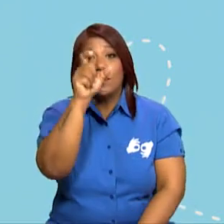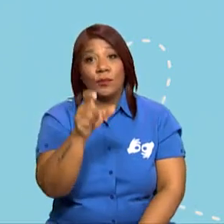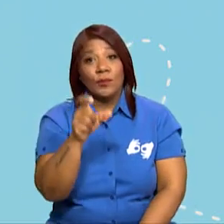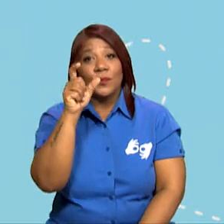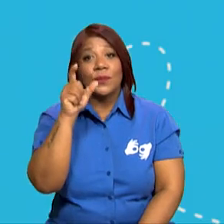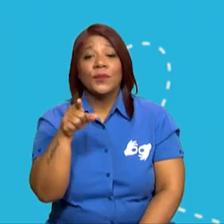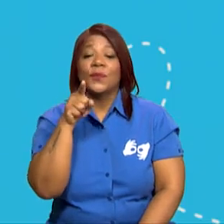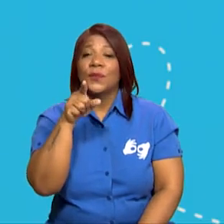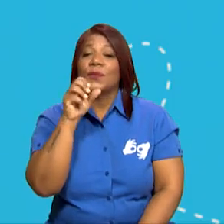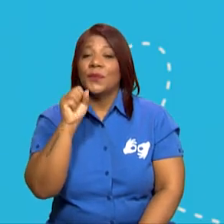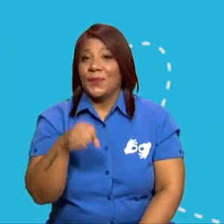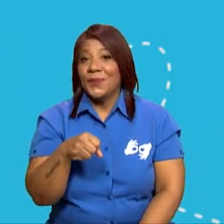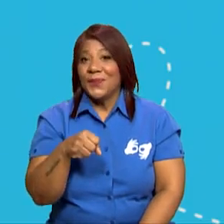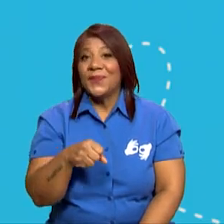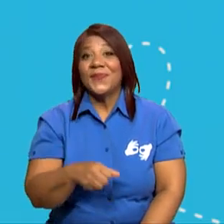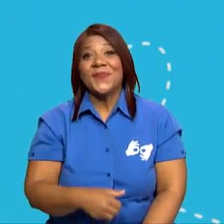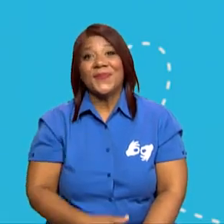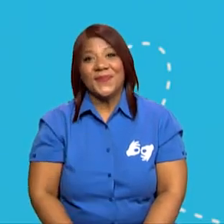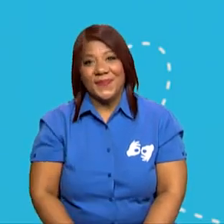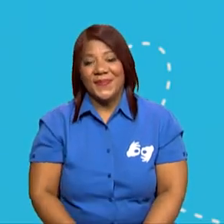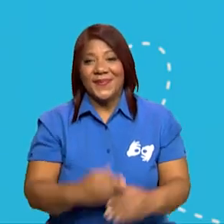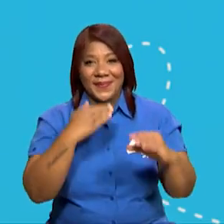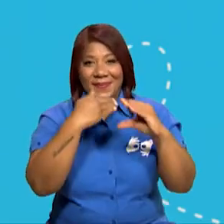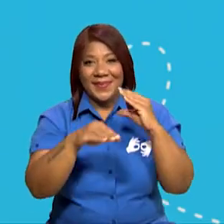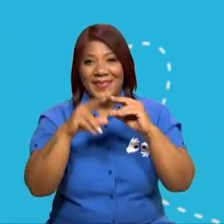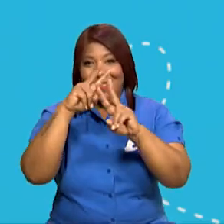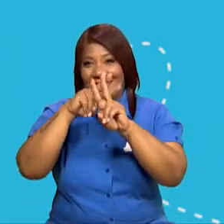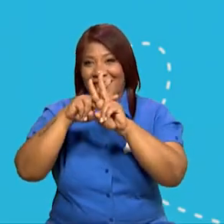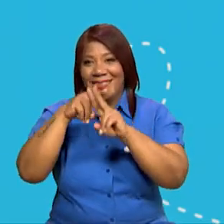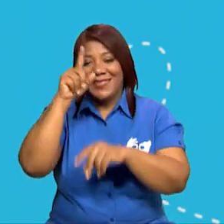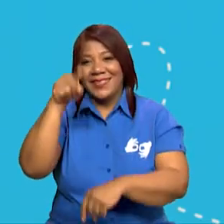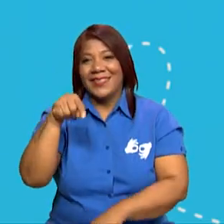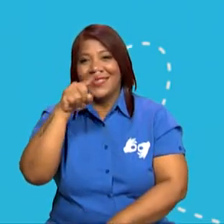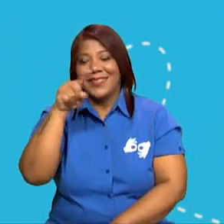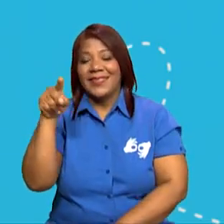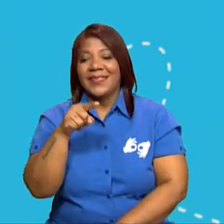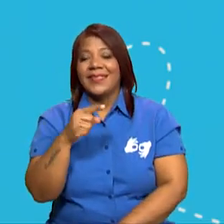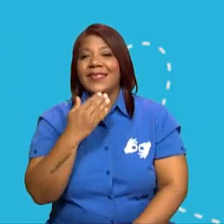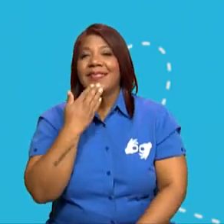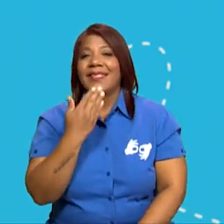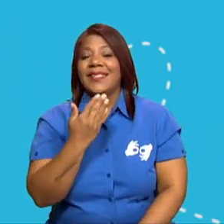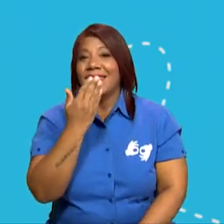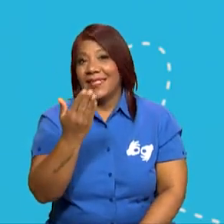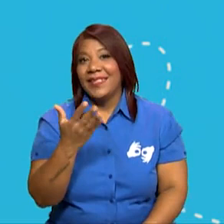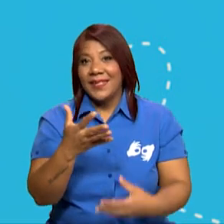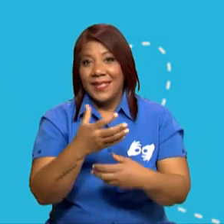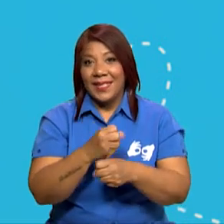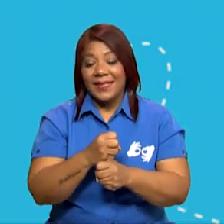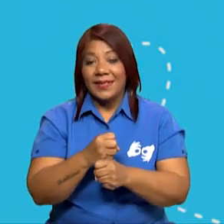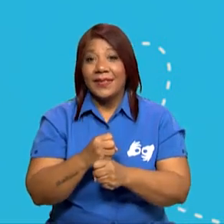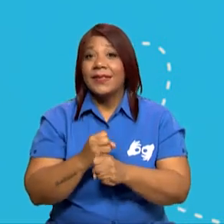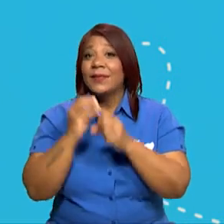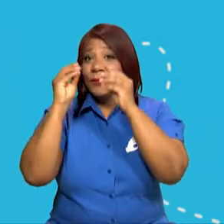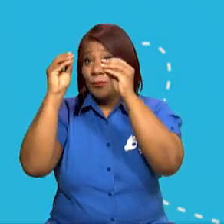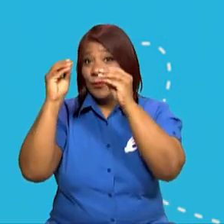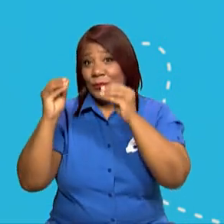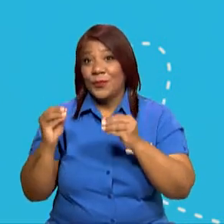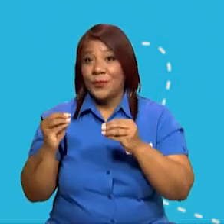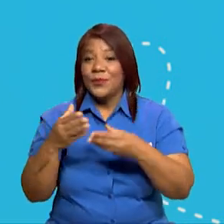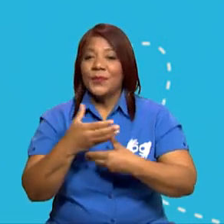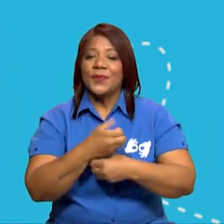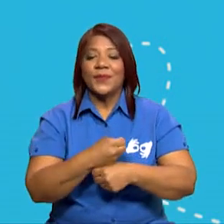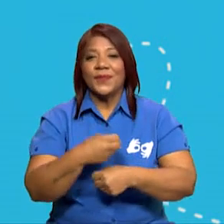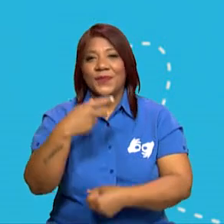puedes hacerlo y luego compartirlo con nosotros. Sí. Agradecemos de manera muy especial a la profesora Amy Molina por su colaboración